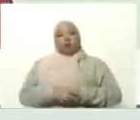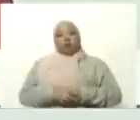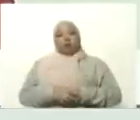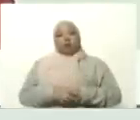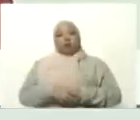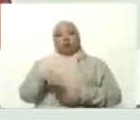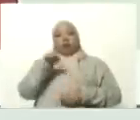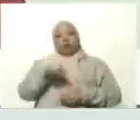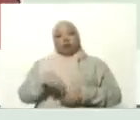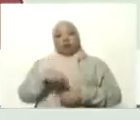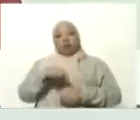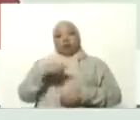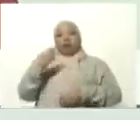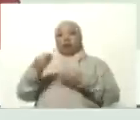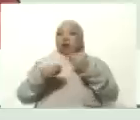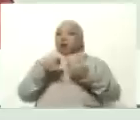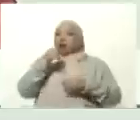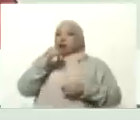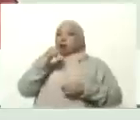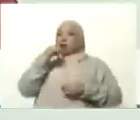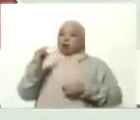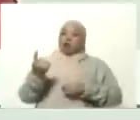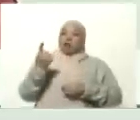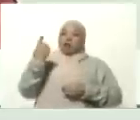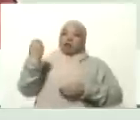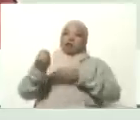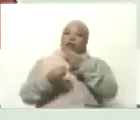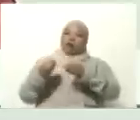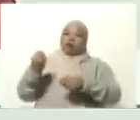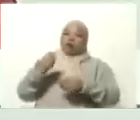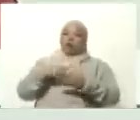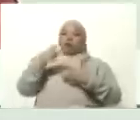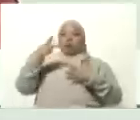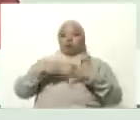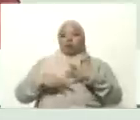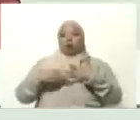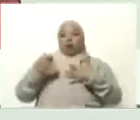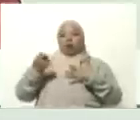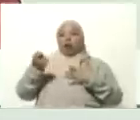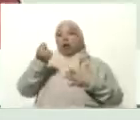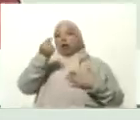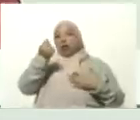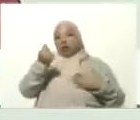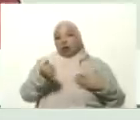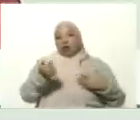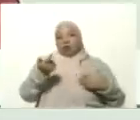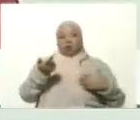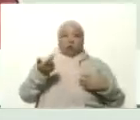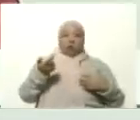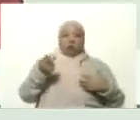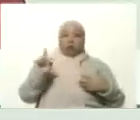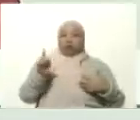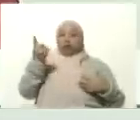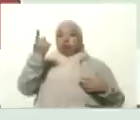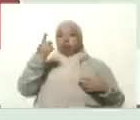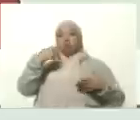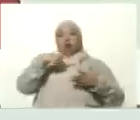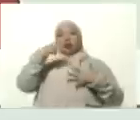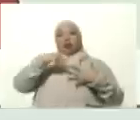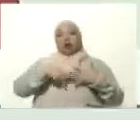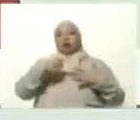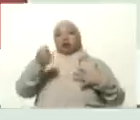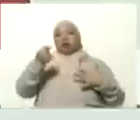aquí, y no llevaron ni una sola propuesta para invertir esa plata. Ni una sola. Es